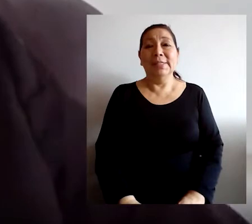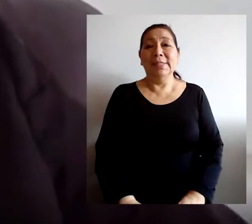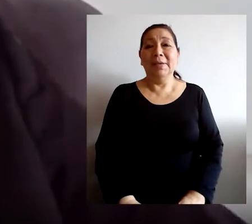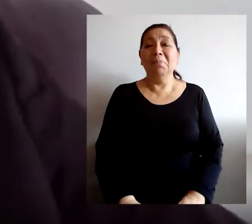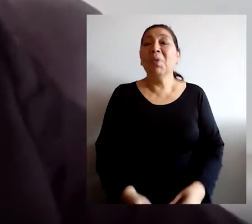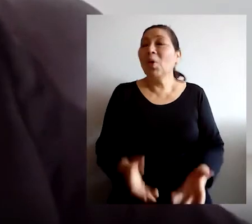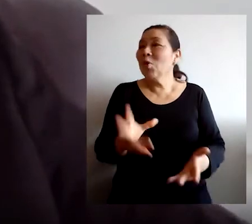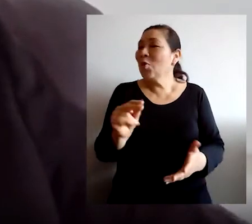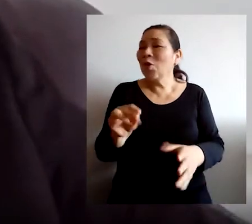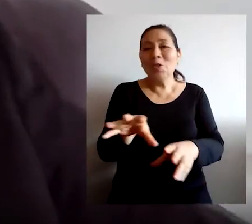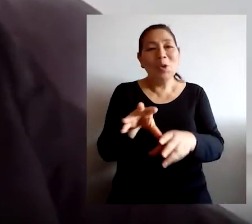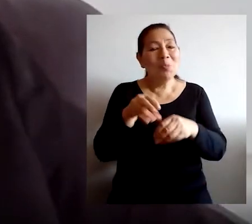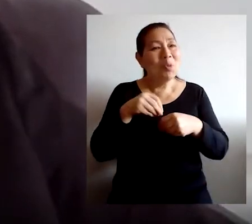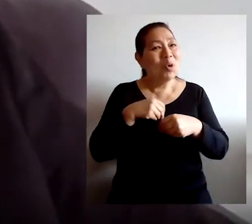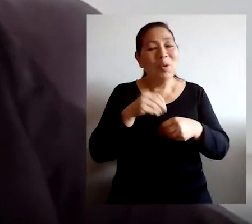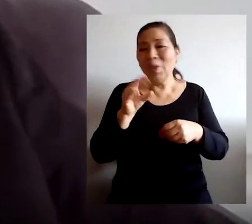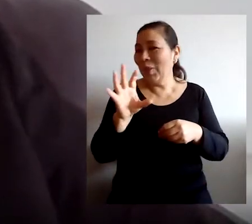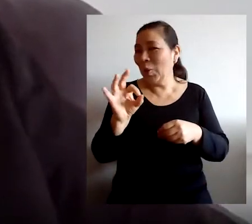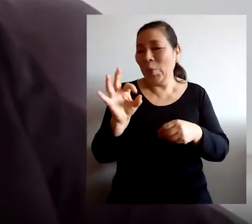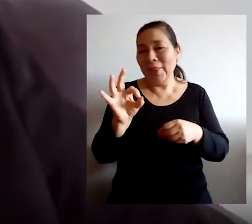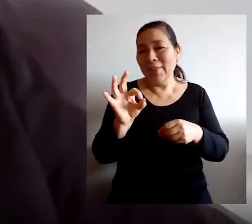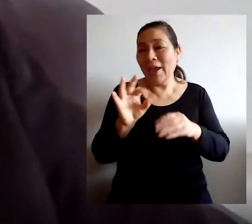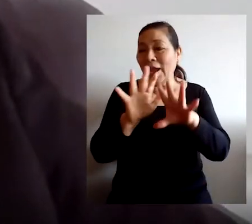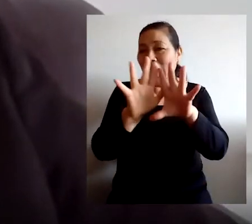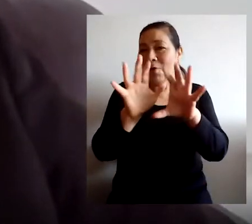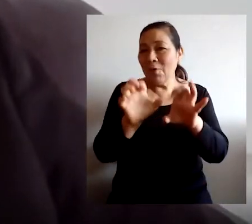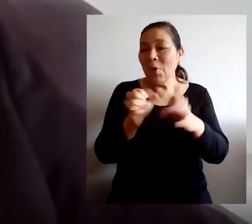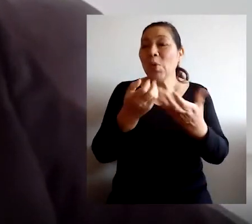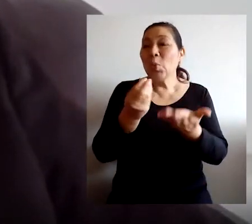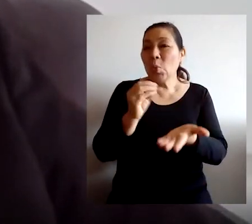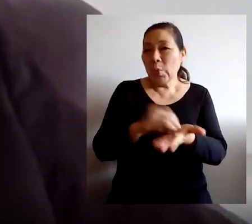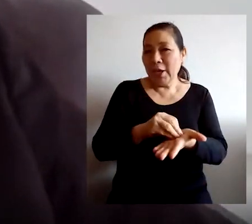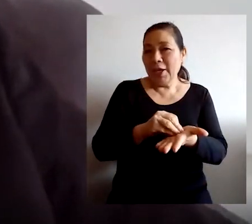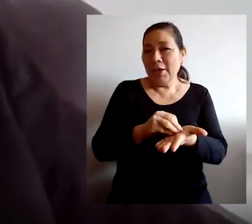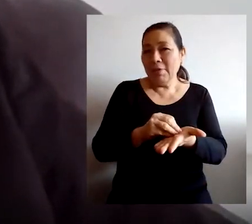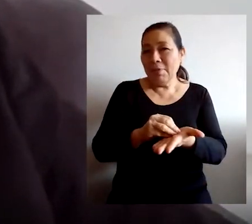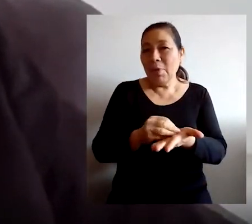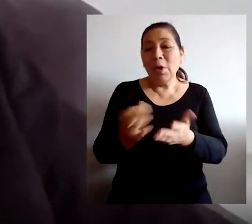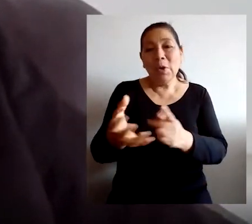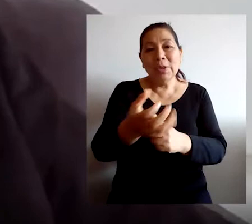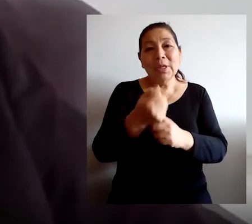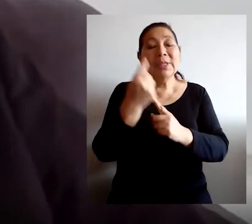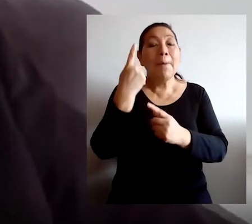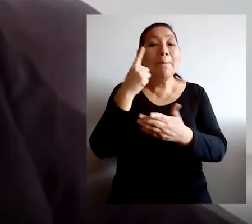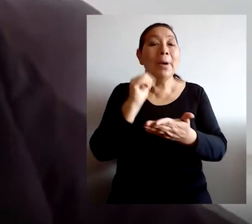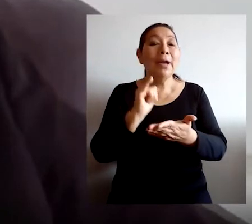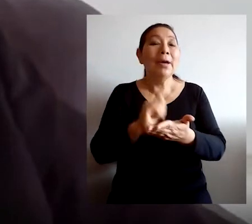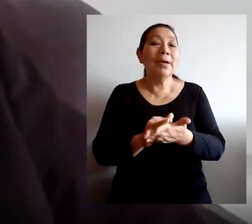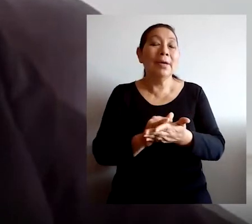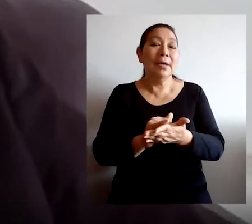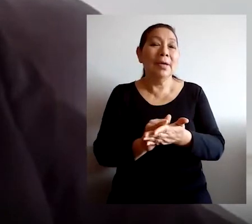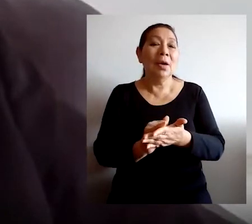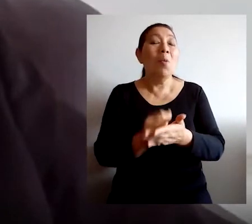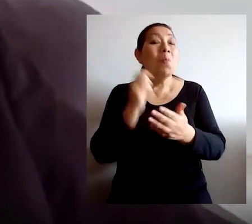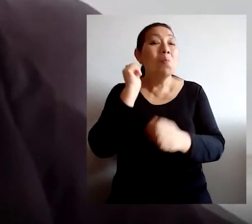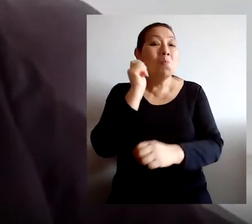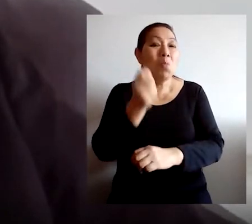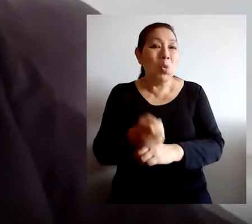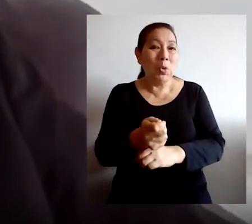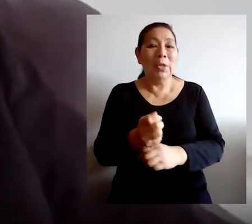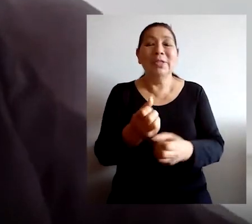los jueces suelen no tomarlos en cuenta y evaluar nuevos hechos, nuevos acontecimientos para estimar